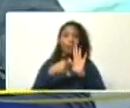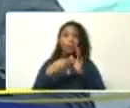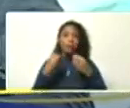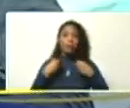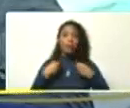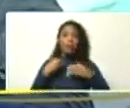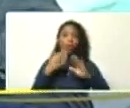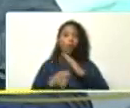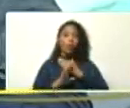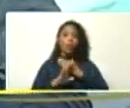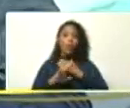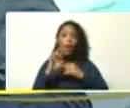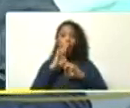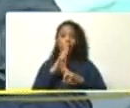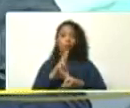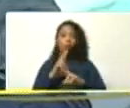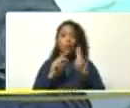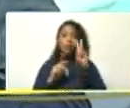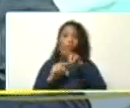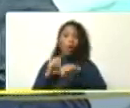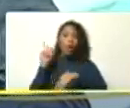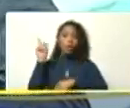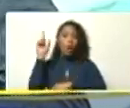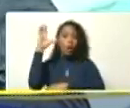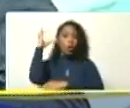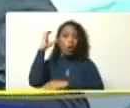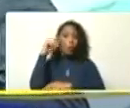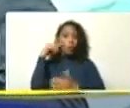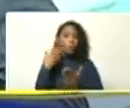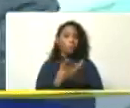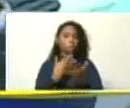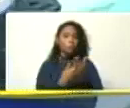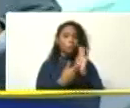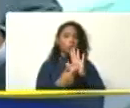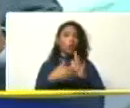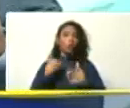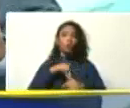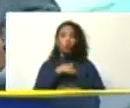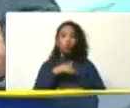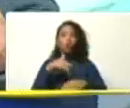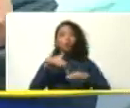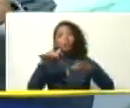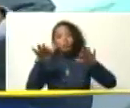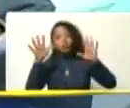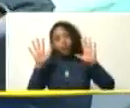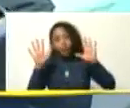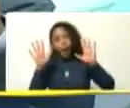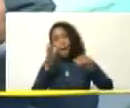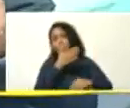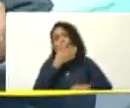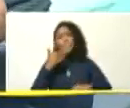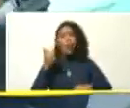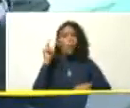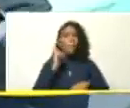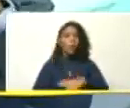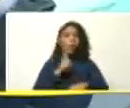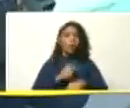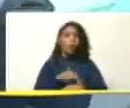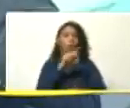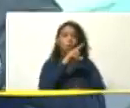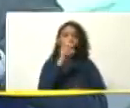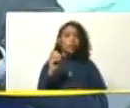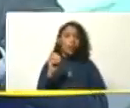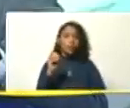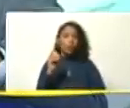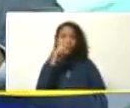los resultados recientemente ocurridos en Colombia así lo confirman, presidente. Estamos quizá en el mejor momento en